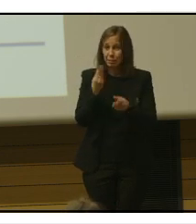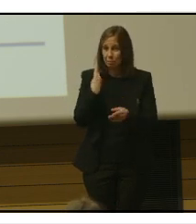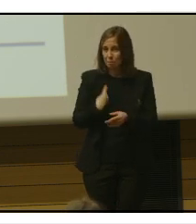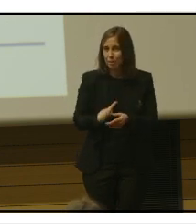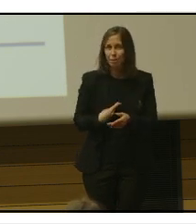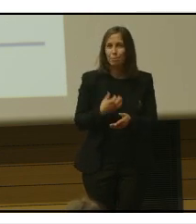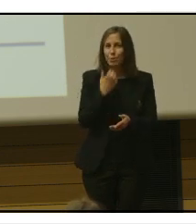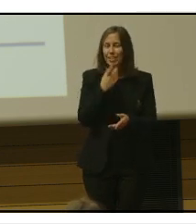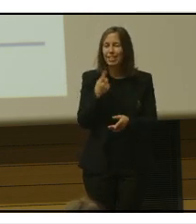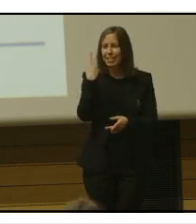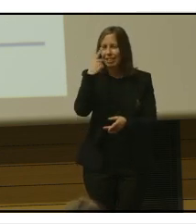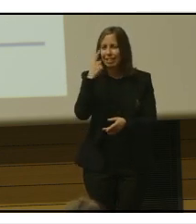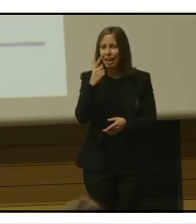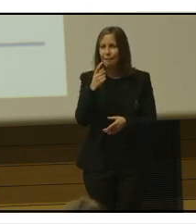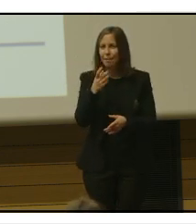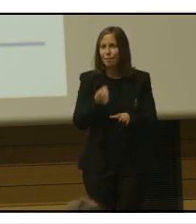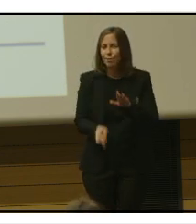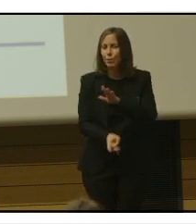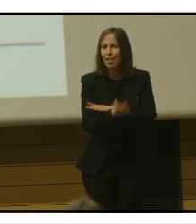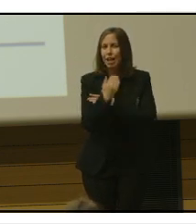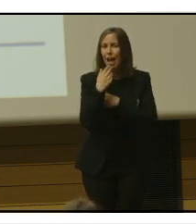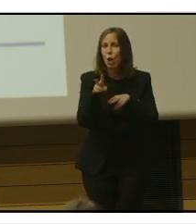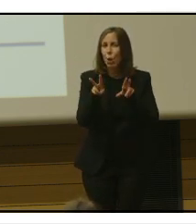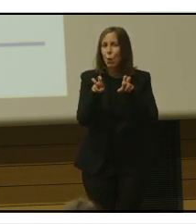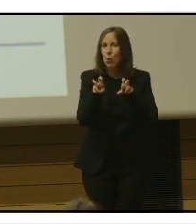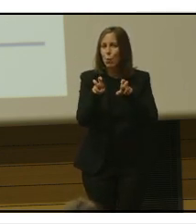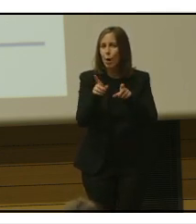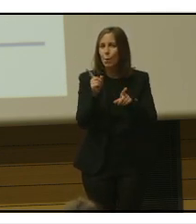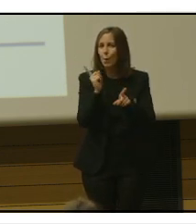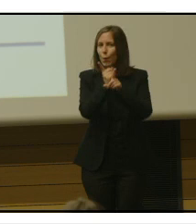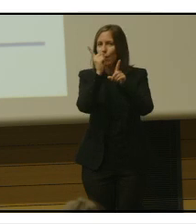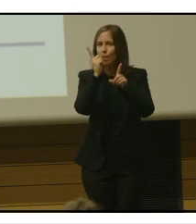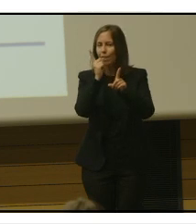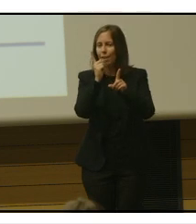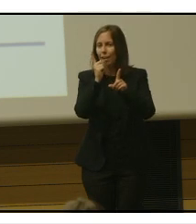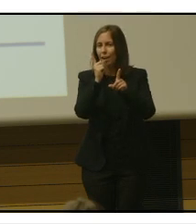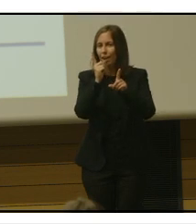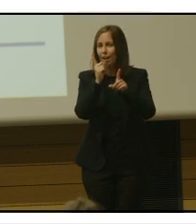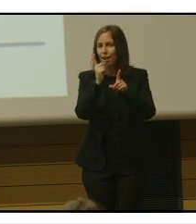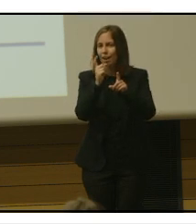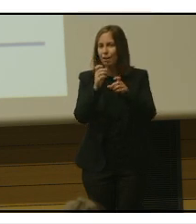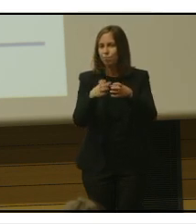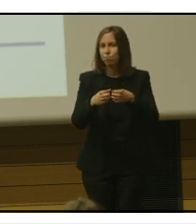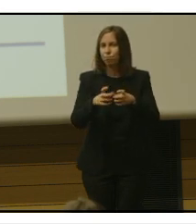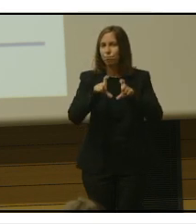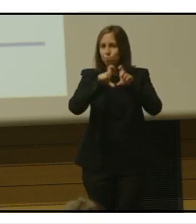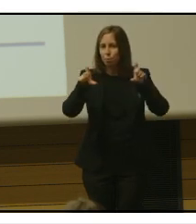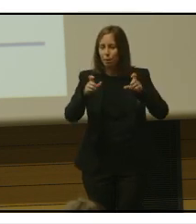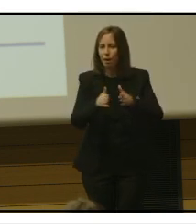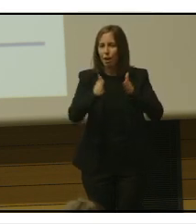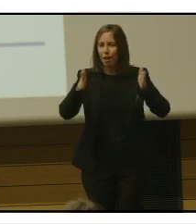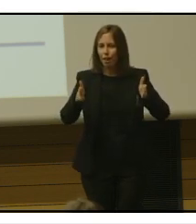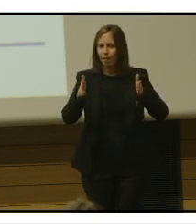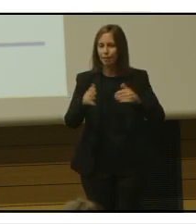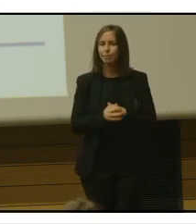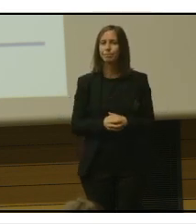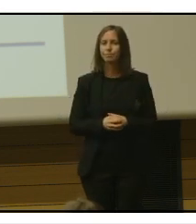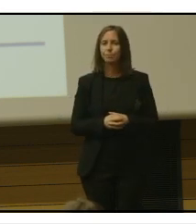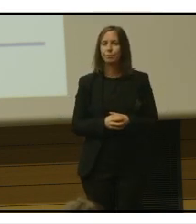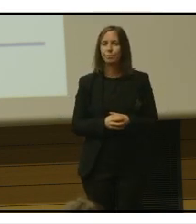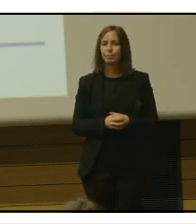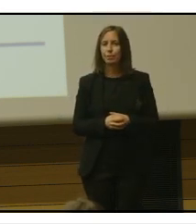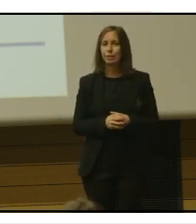algo nuevo que vaya en contra de, bueno, pues de los beneficios de grandes lobbies. Entonces, bueno, pues esta fue una de sus